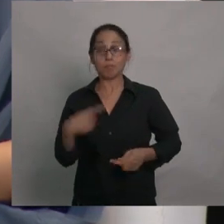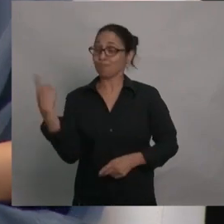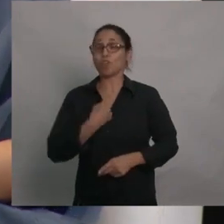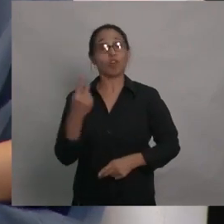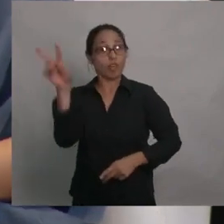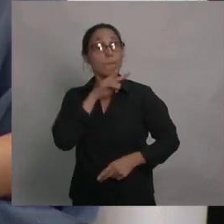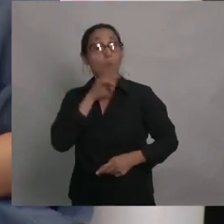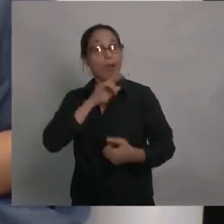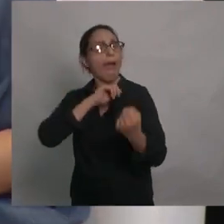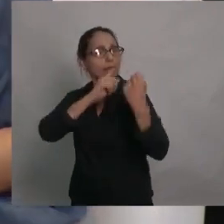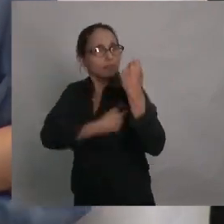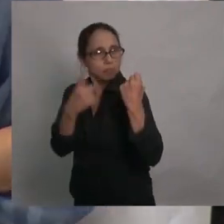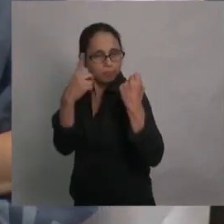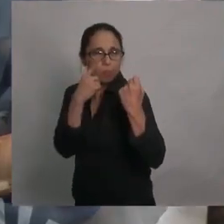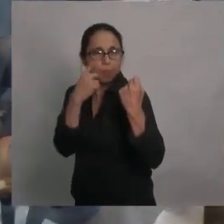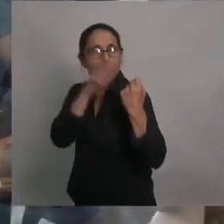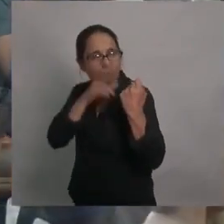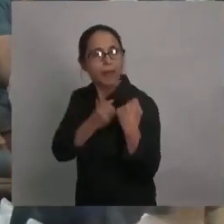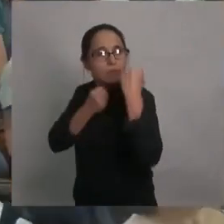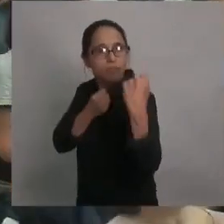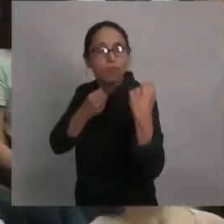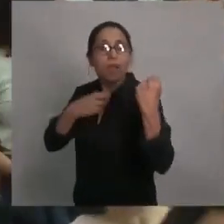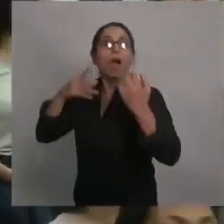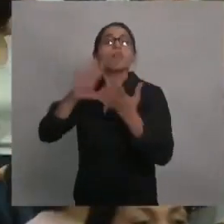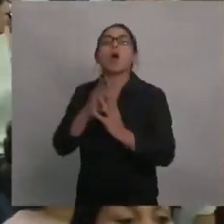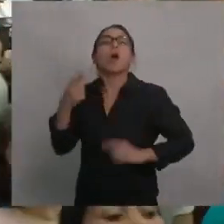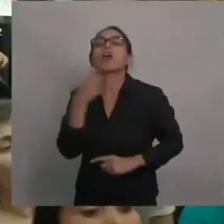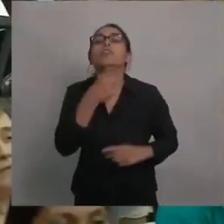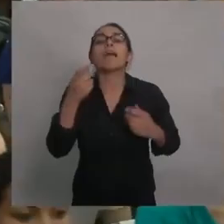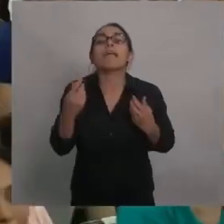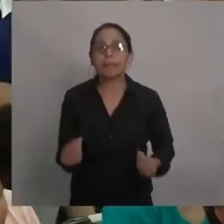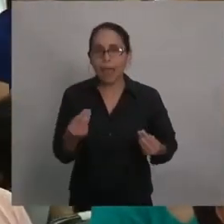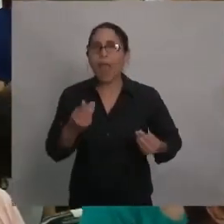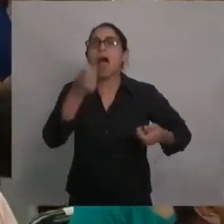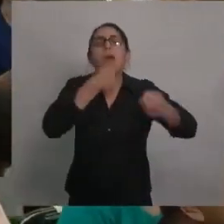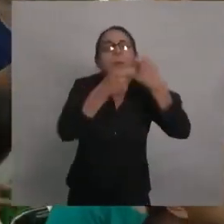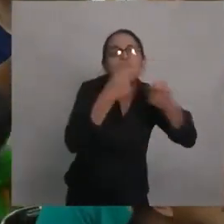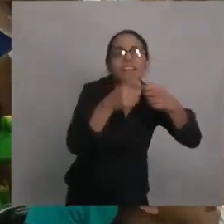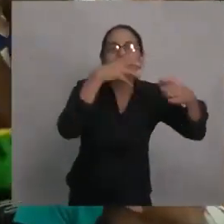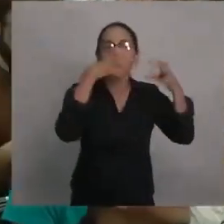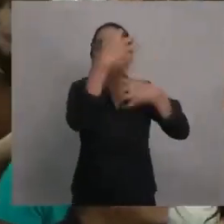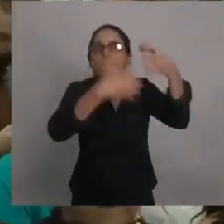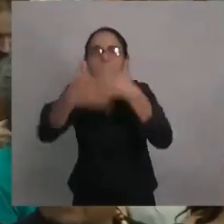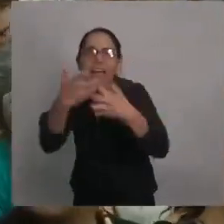del feminismo del 99%, estamos en contra de las multinacionales y de las extractivas.